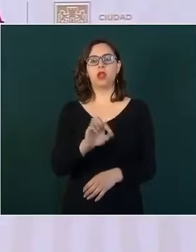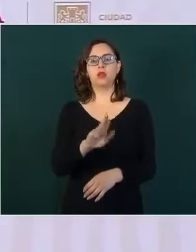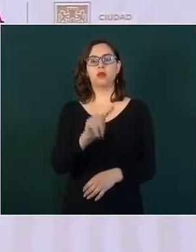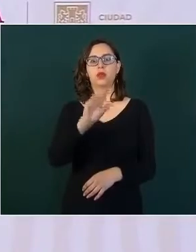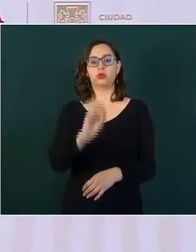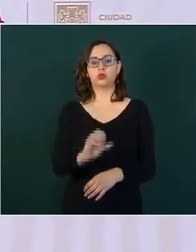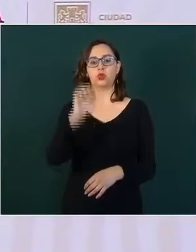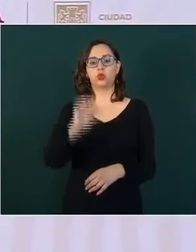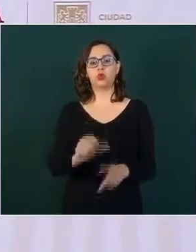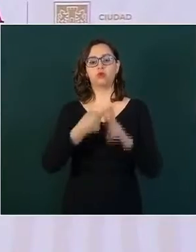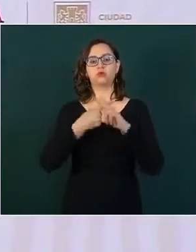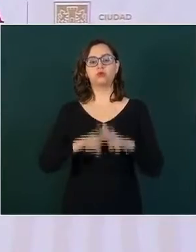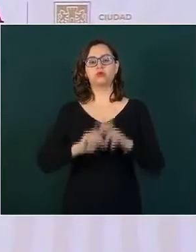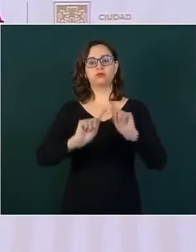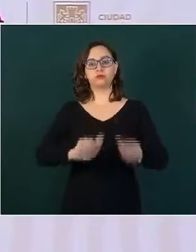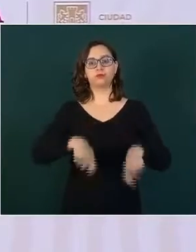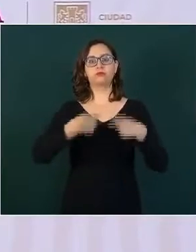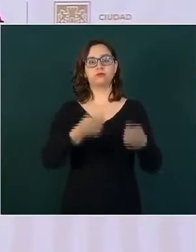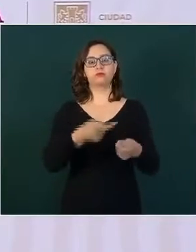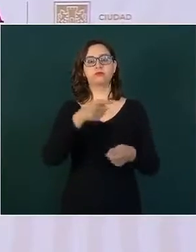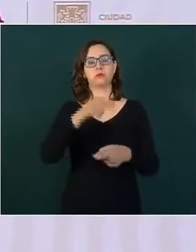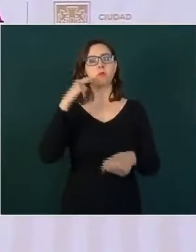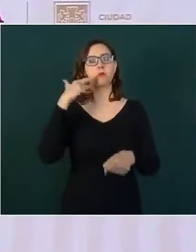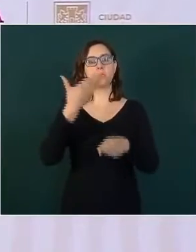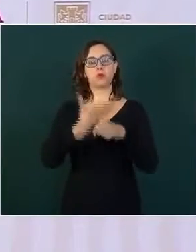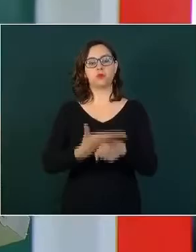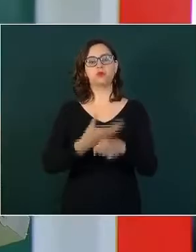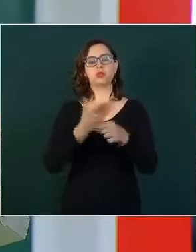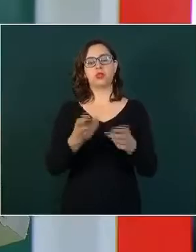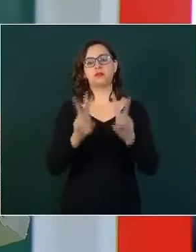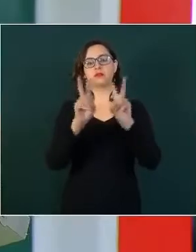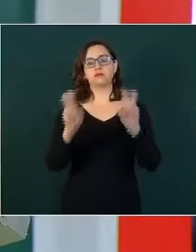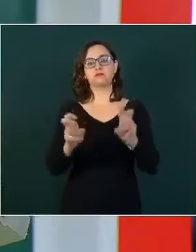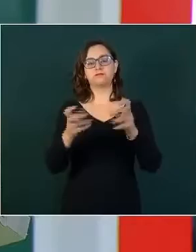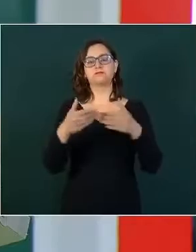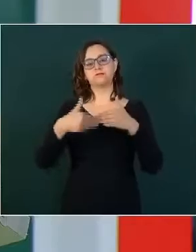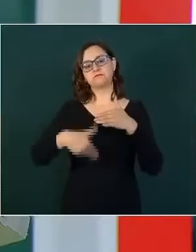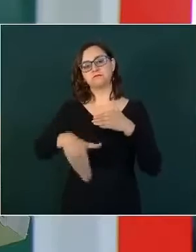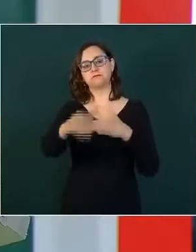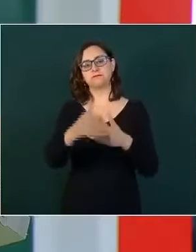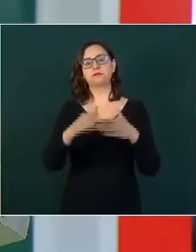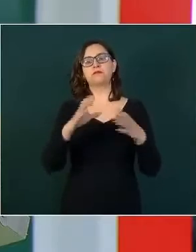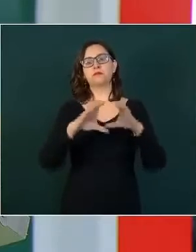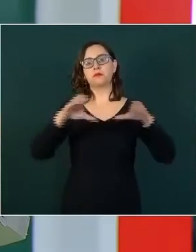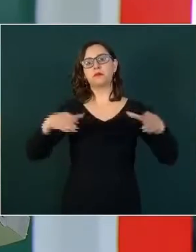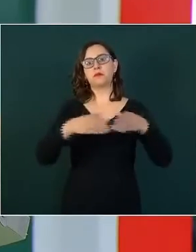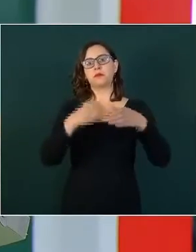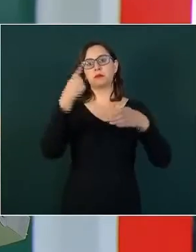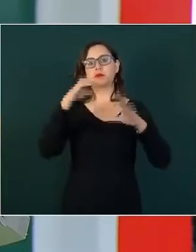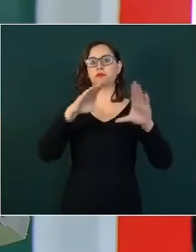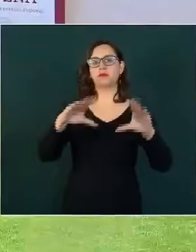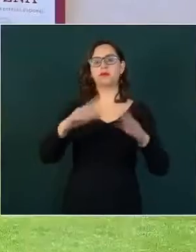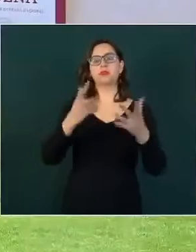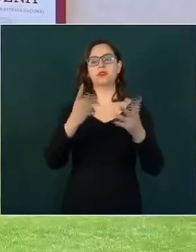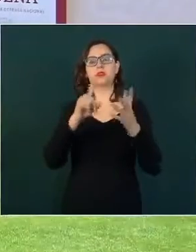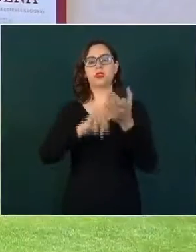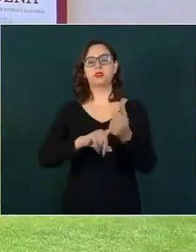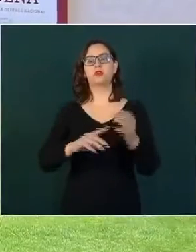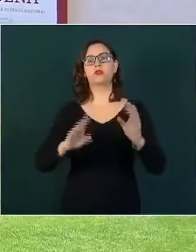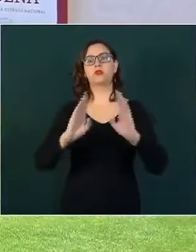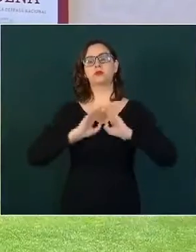a partir de esta fecha es el comandante del Ejército Mexicano. Agregados de defensa, militares